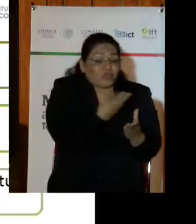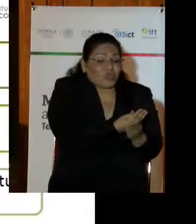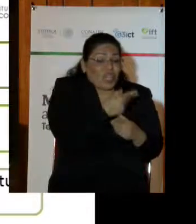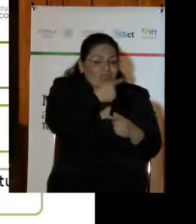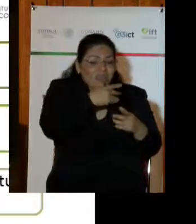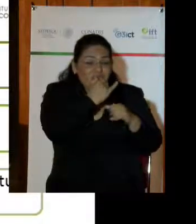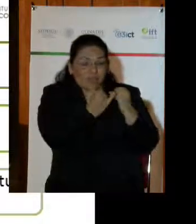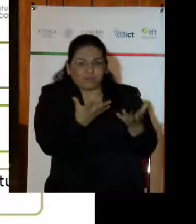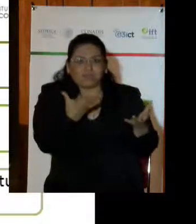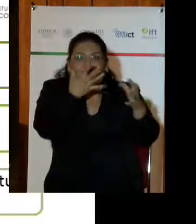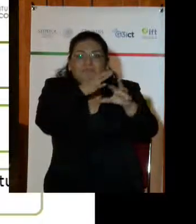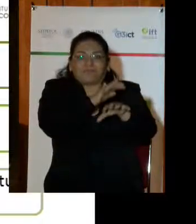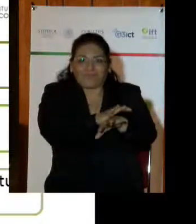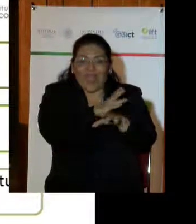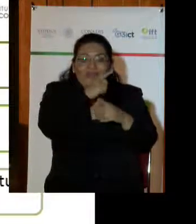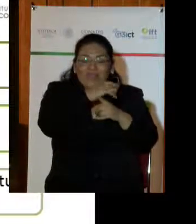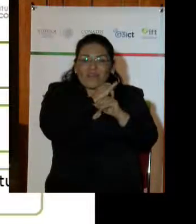internacionales, la resolución